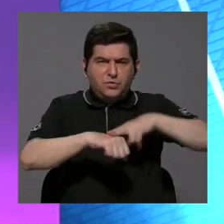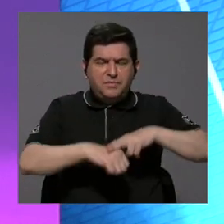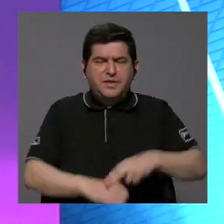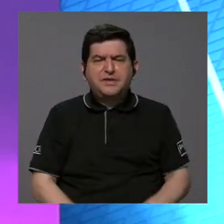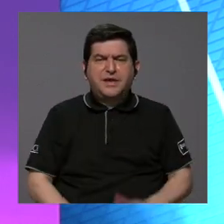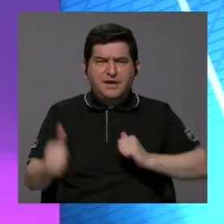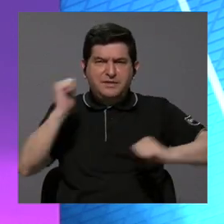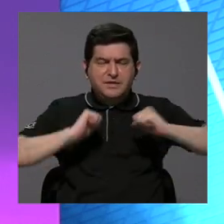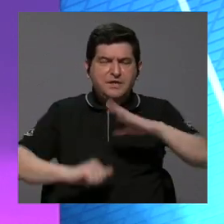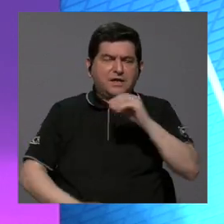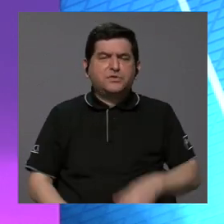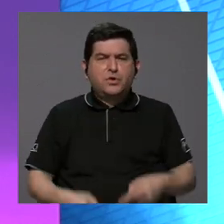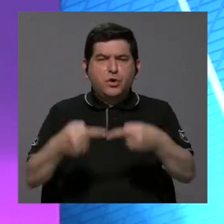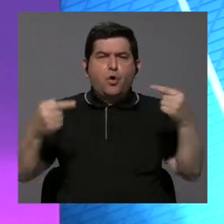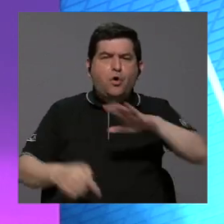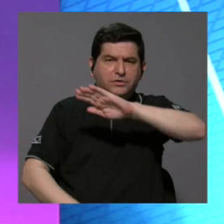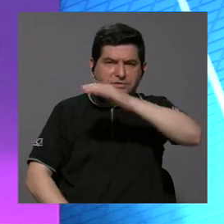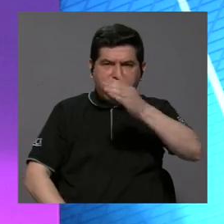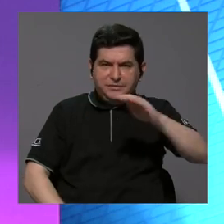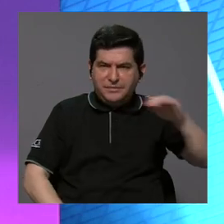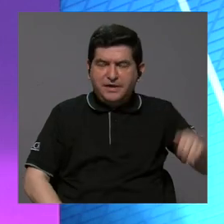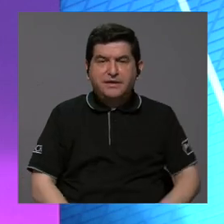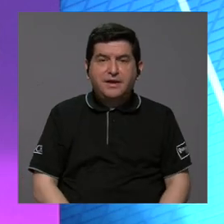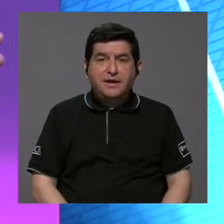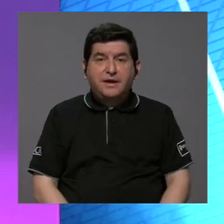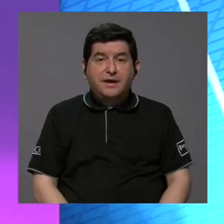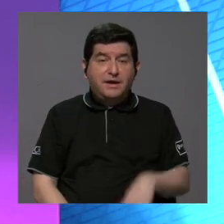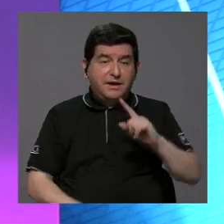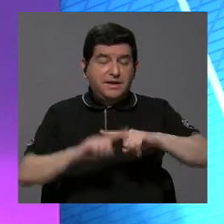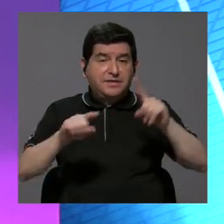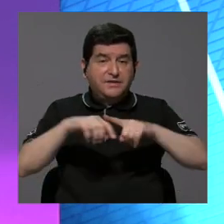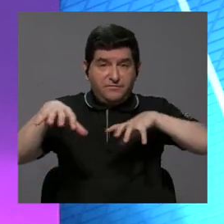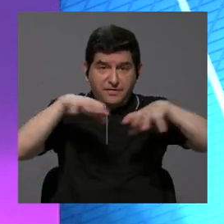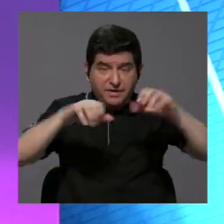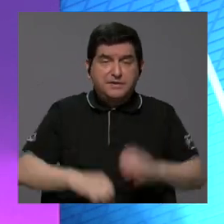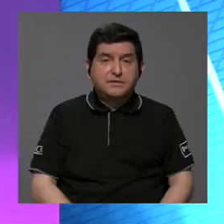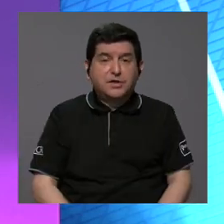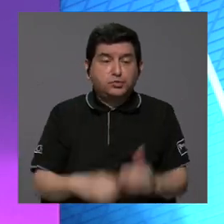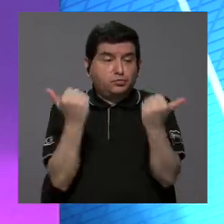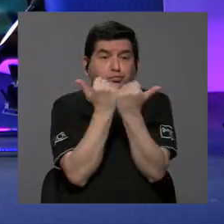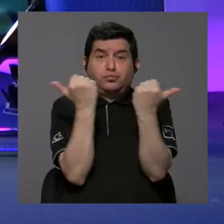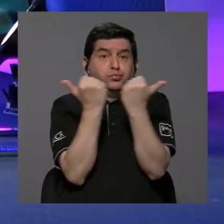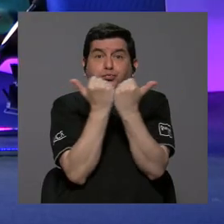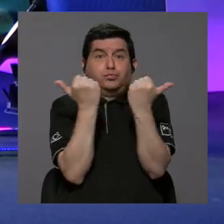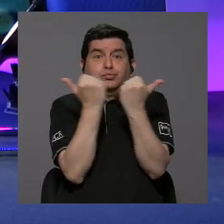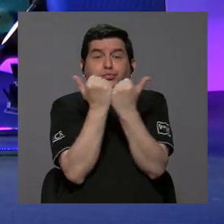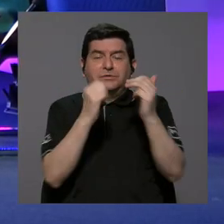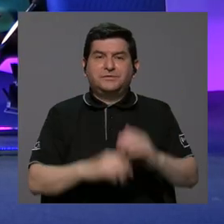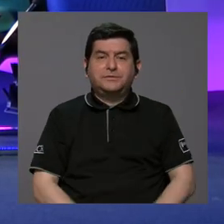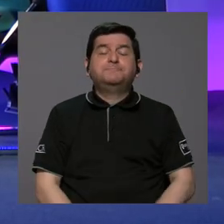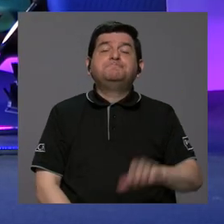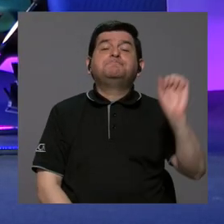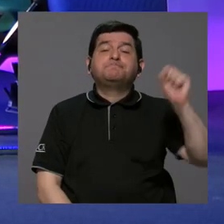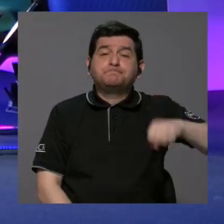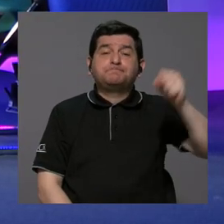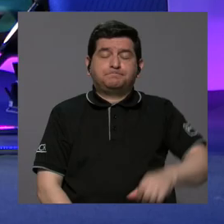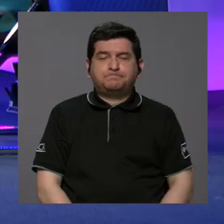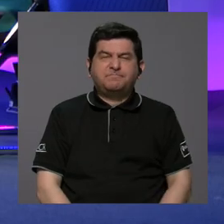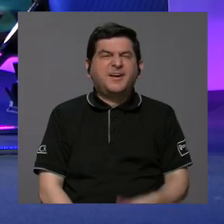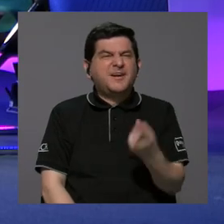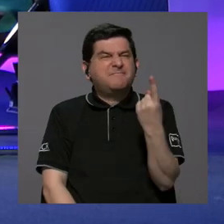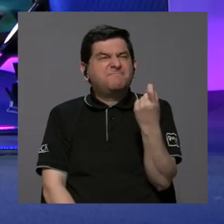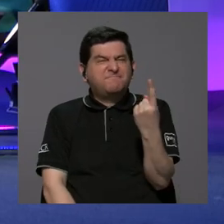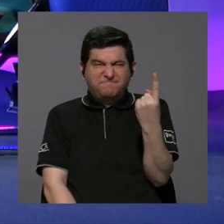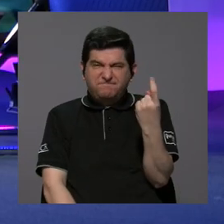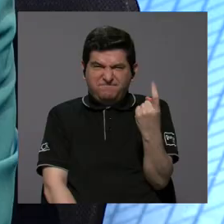teatro lo que fue contra marea las funciones llenas de inicio a fin verdad sí creo que todavía